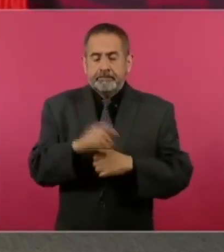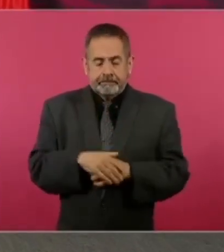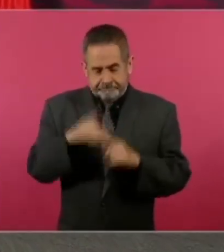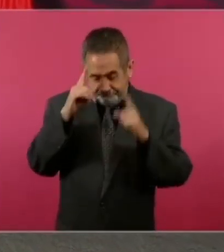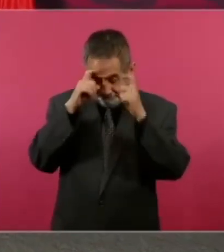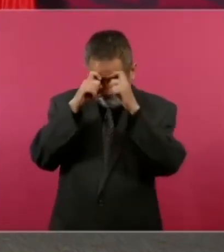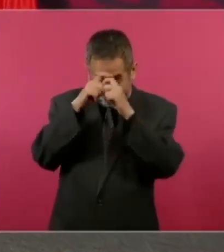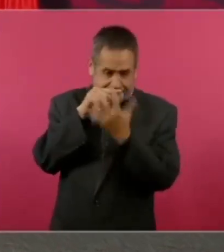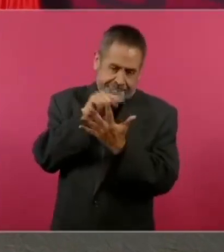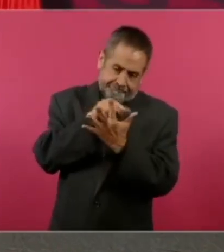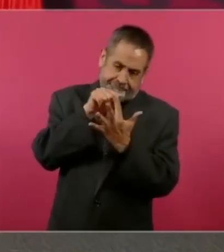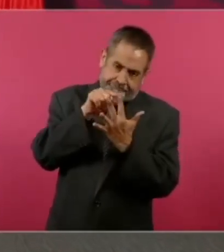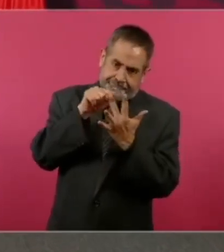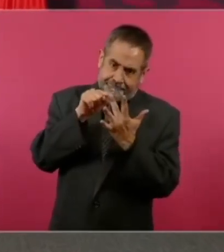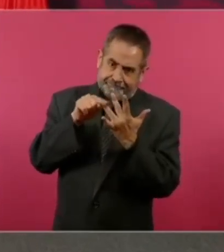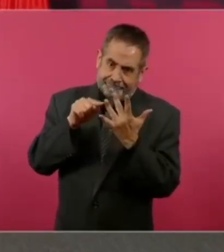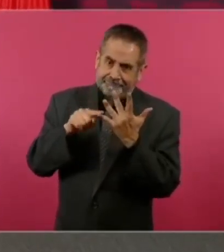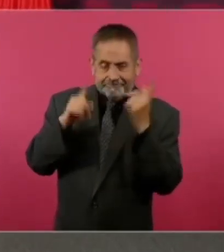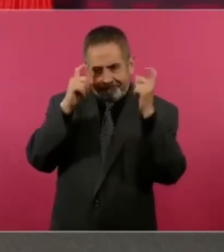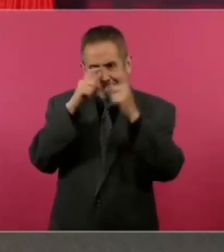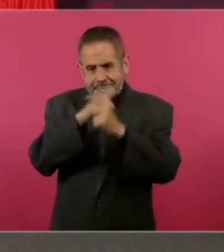complejo,